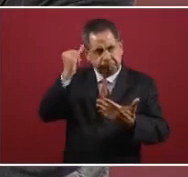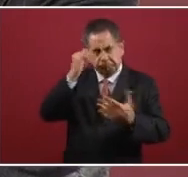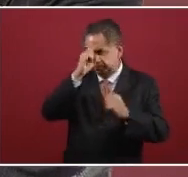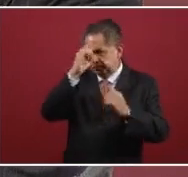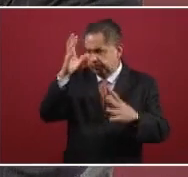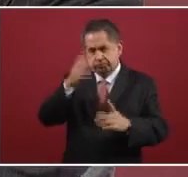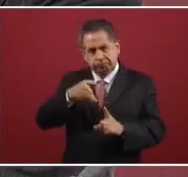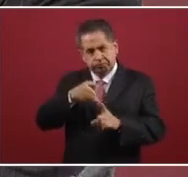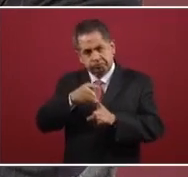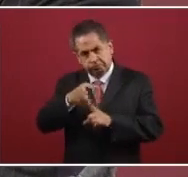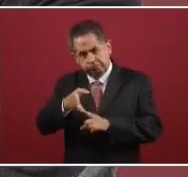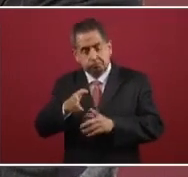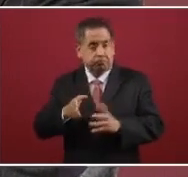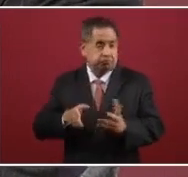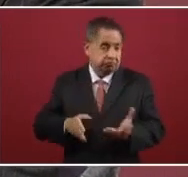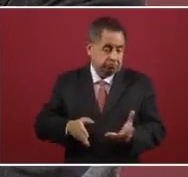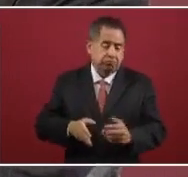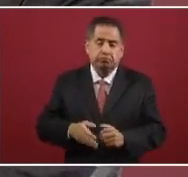tiene